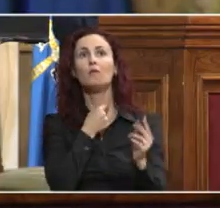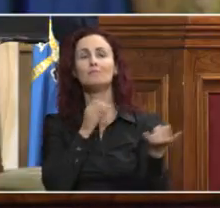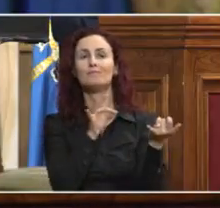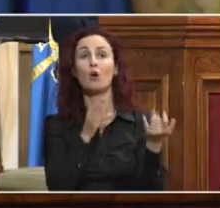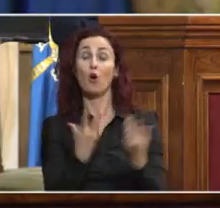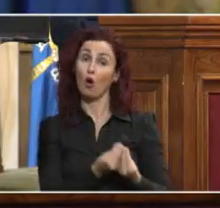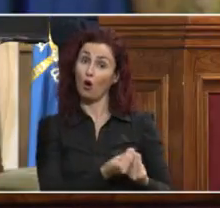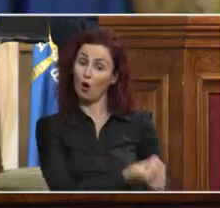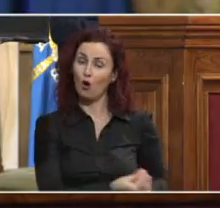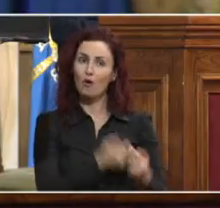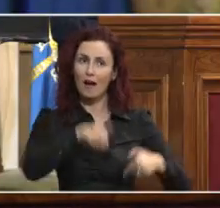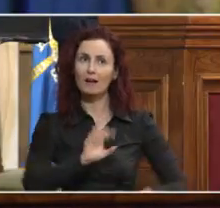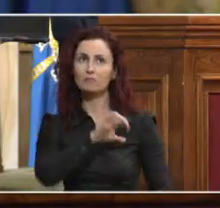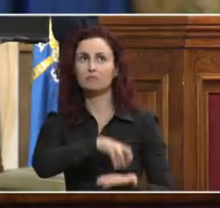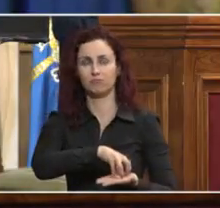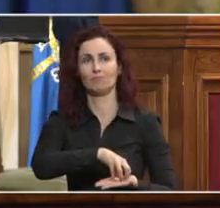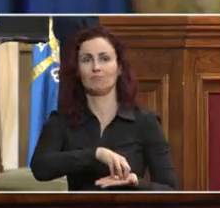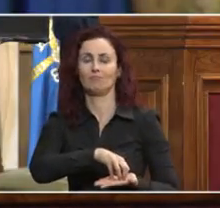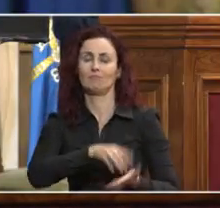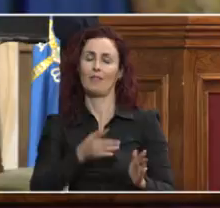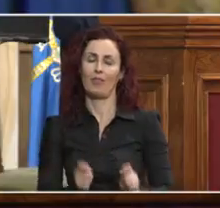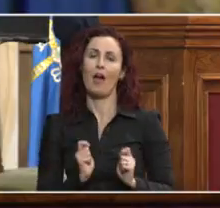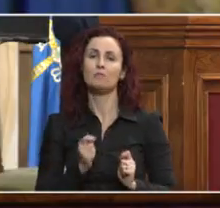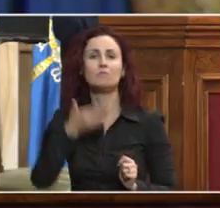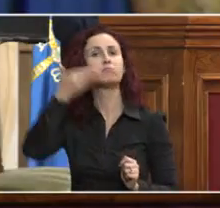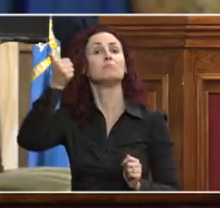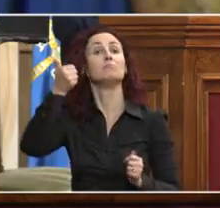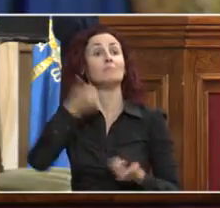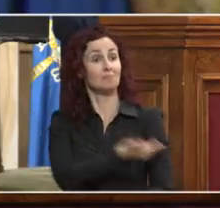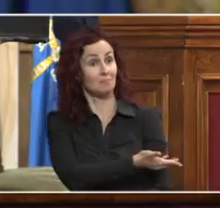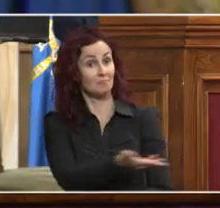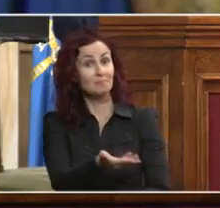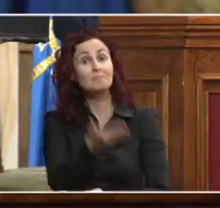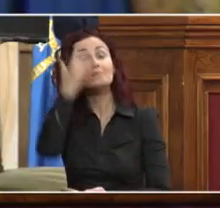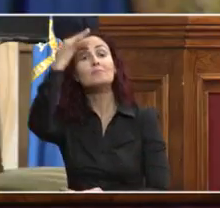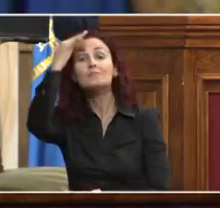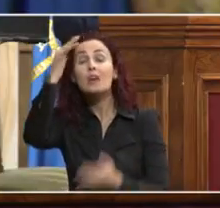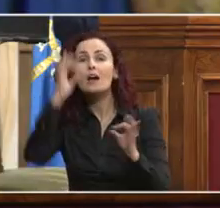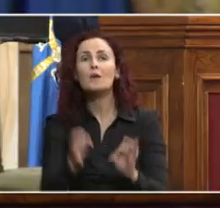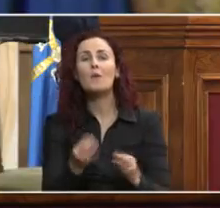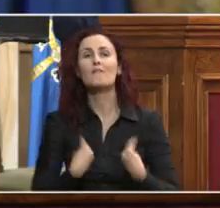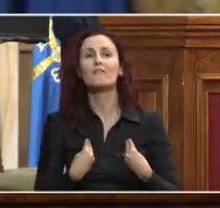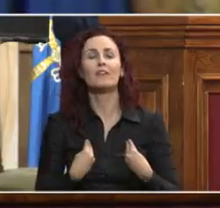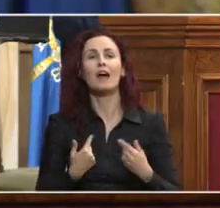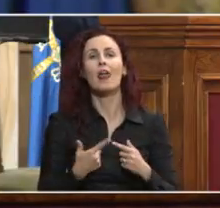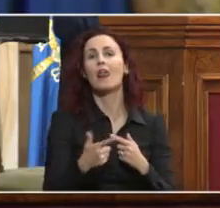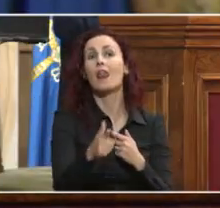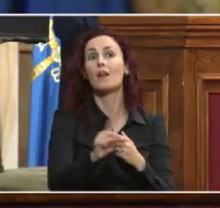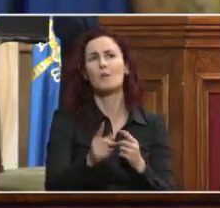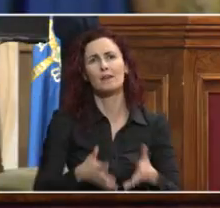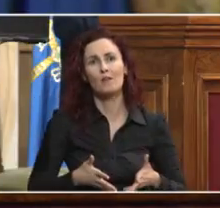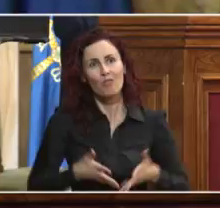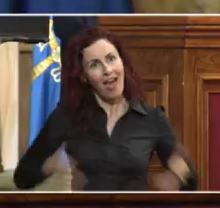ante ustedes en este Paraninfo es un honor. Señores, la filosofía no alarga la vida, pero la